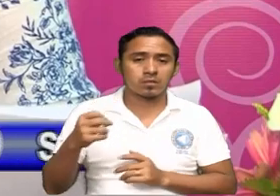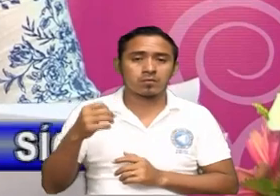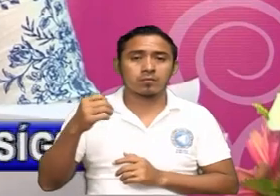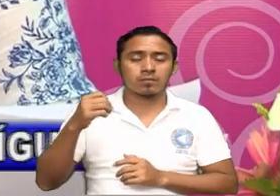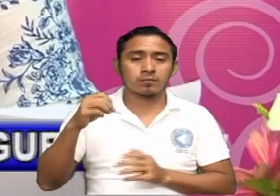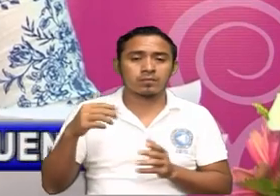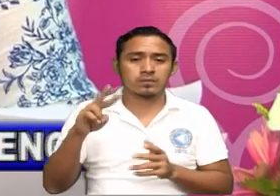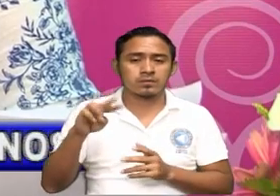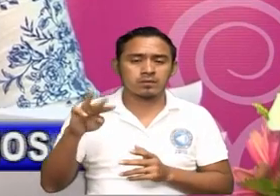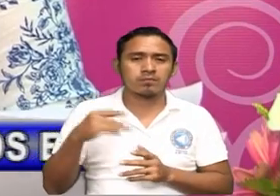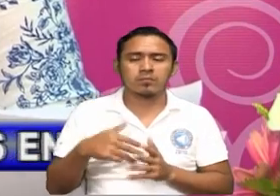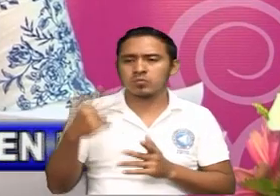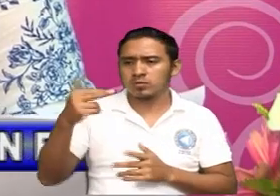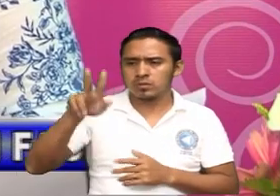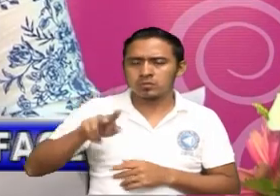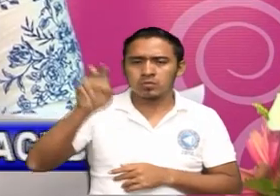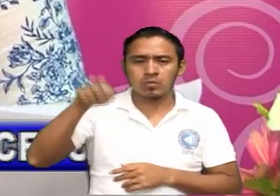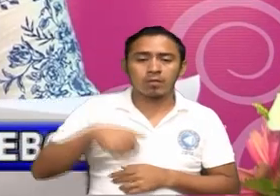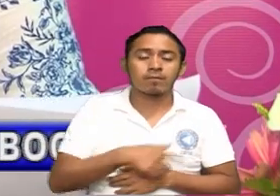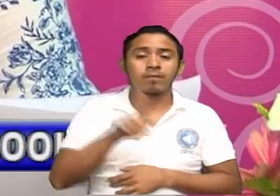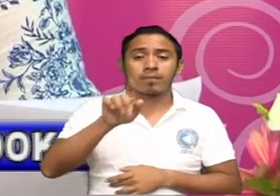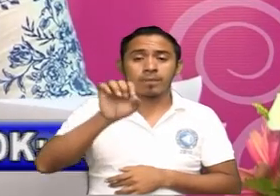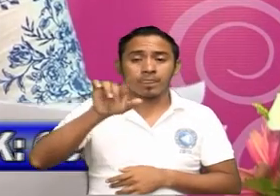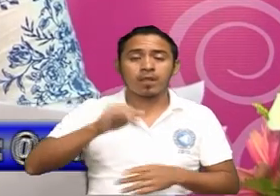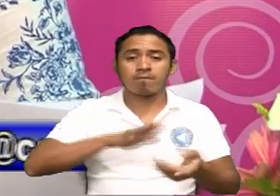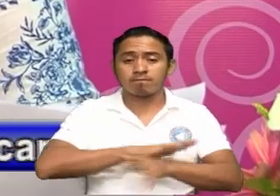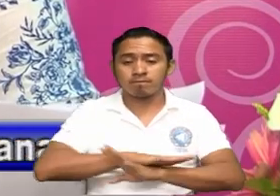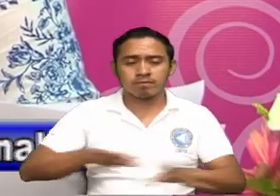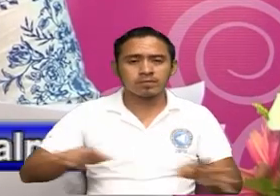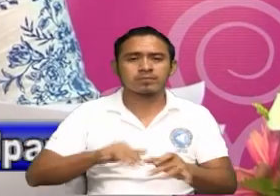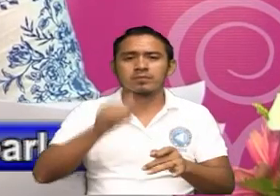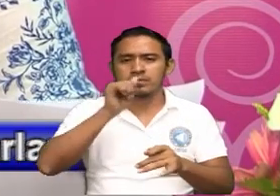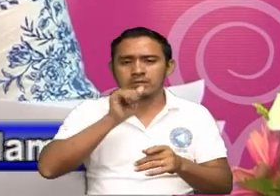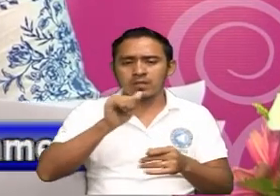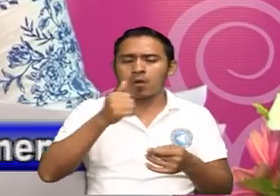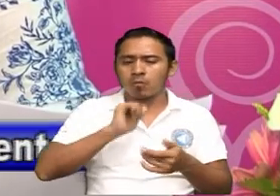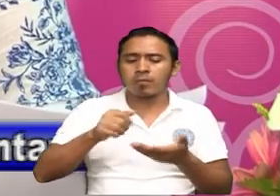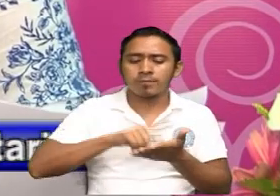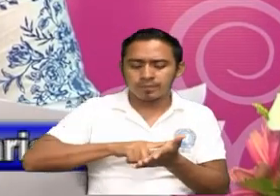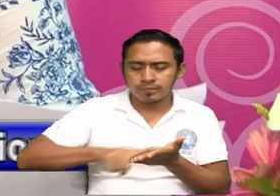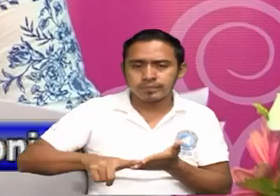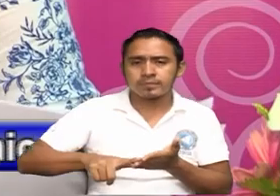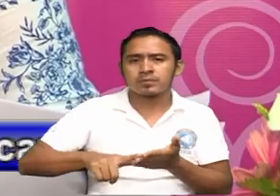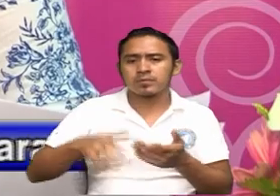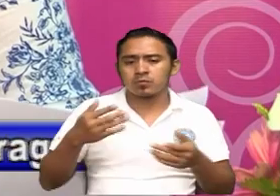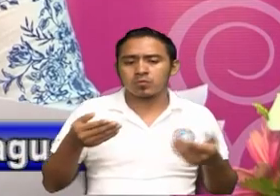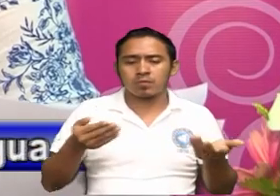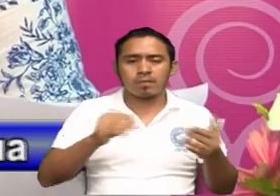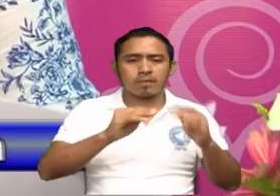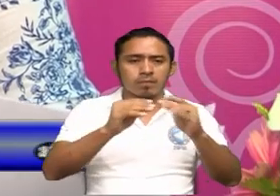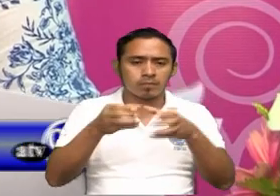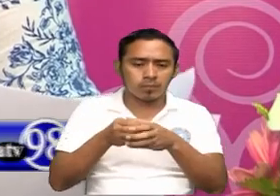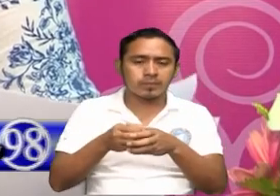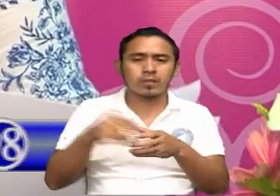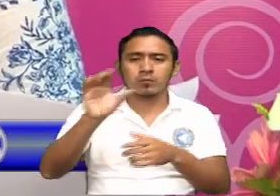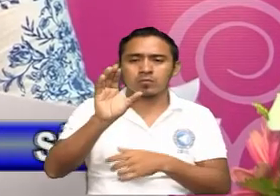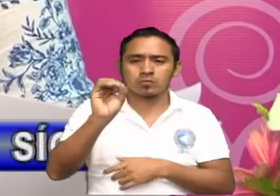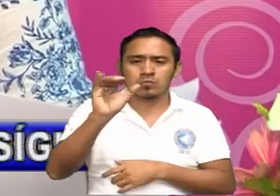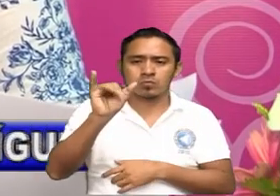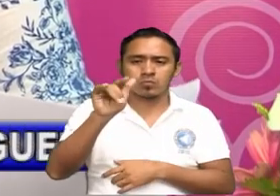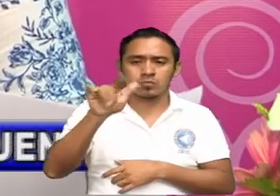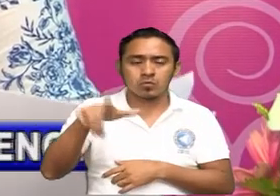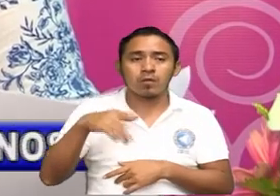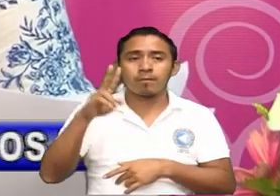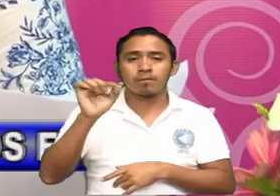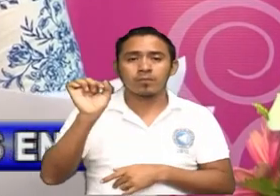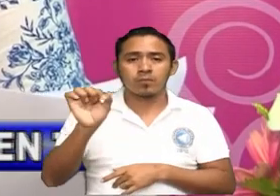826.082 córdobas. En el municipio de Tola se finalizó la construcción del sistema de abastecimiento de agua potable en la comunidad de Las Pilas del Coyol con una inversión